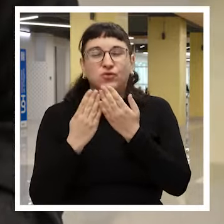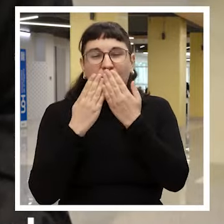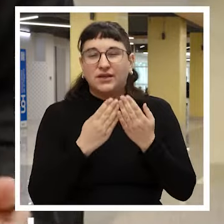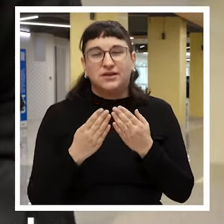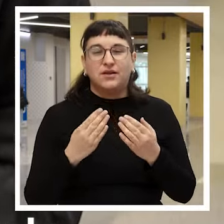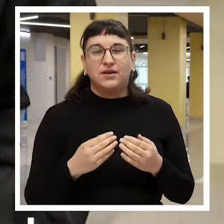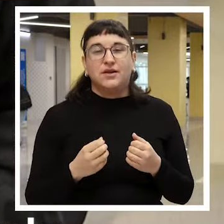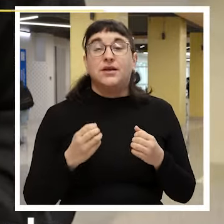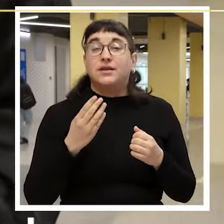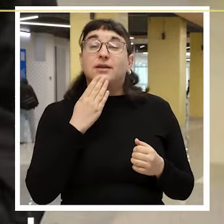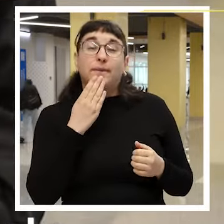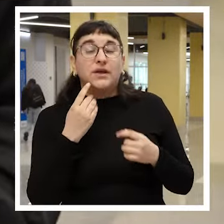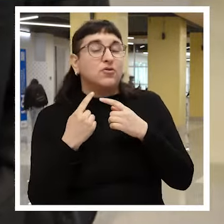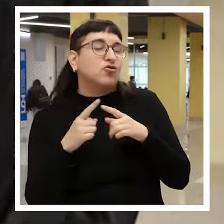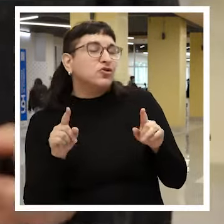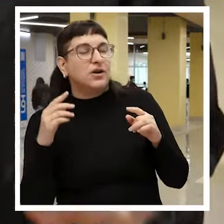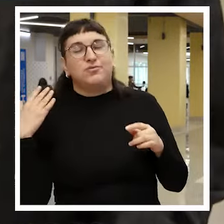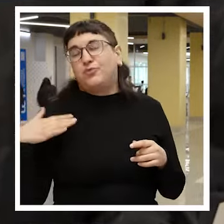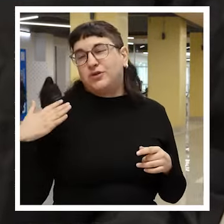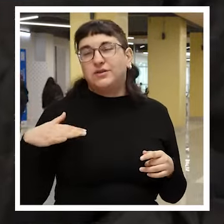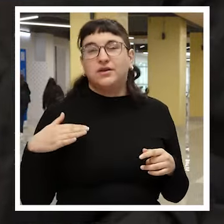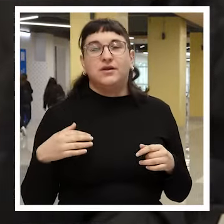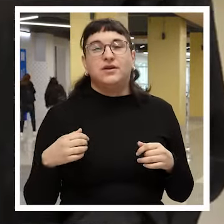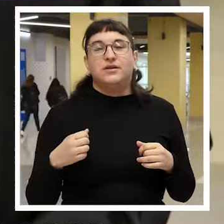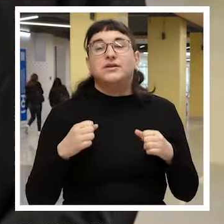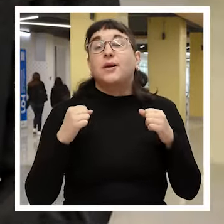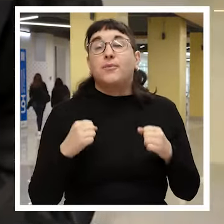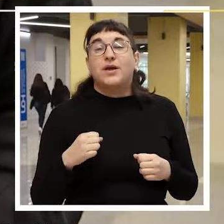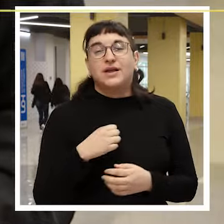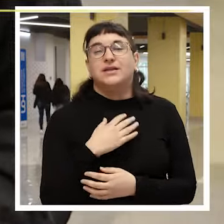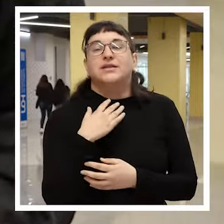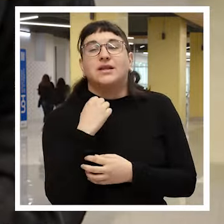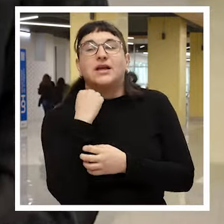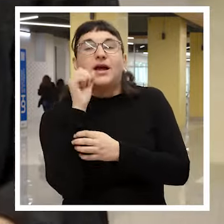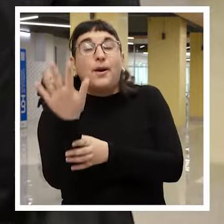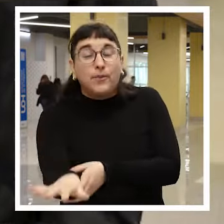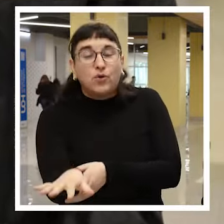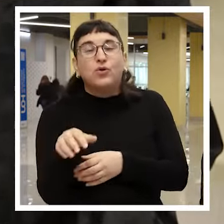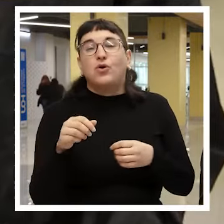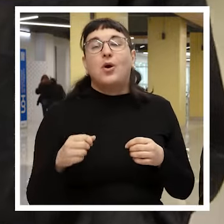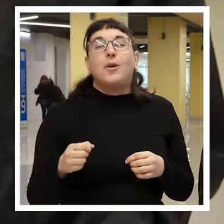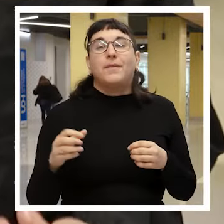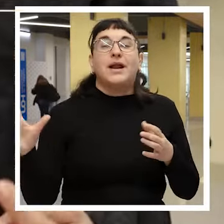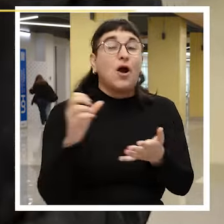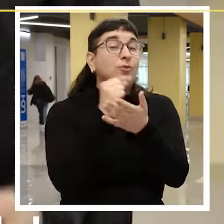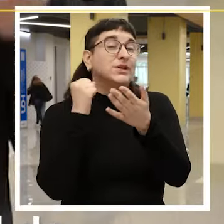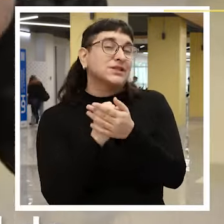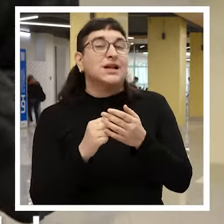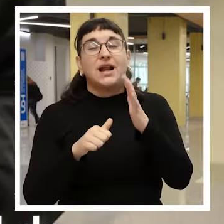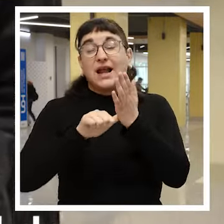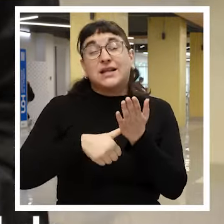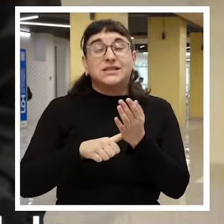¿no? Que es bastante importante, considero. Y aparte, otra cosa también muy importante es que te van a prestar orientación para sacar